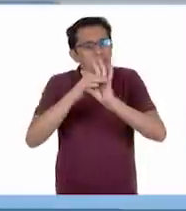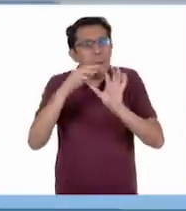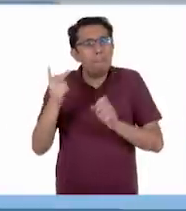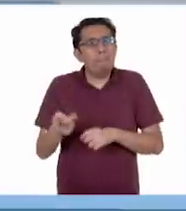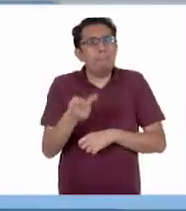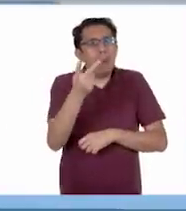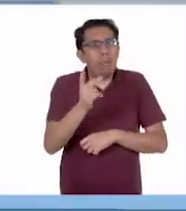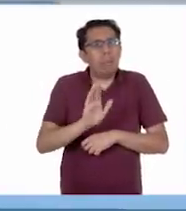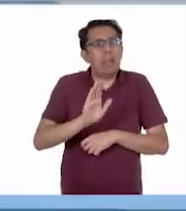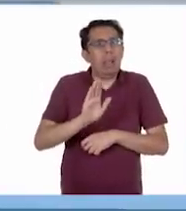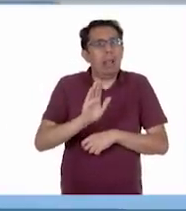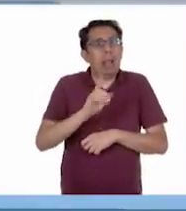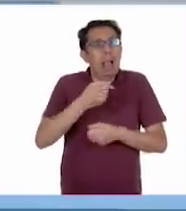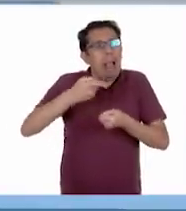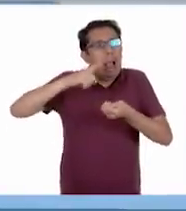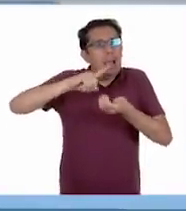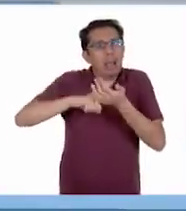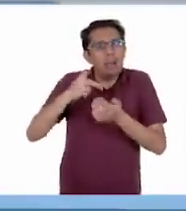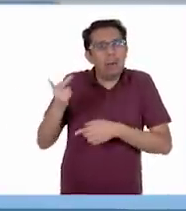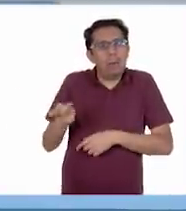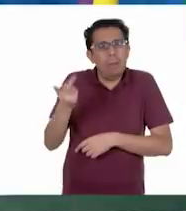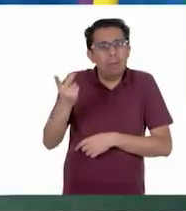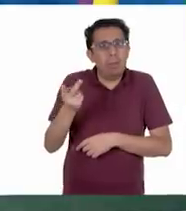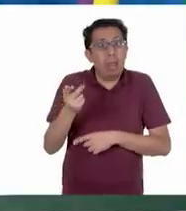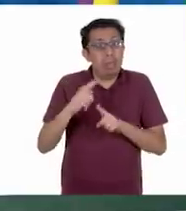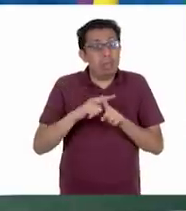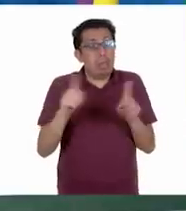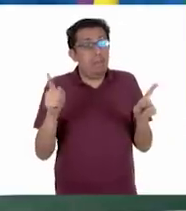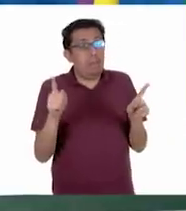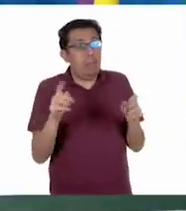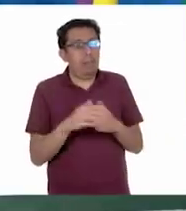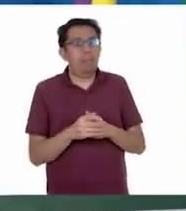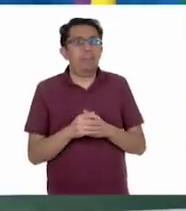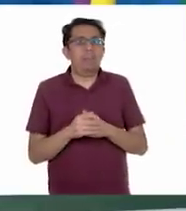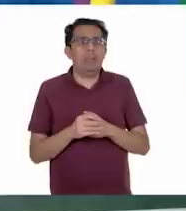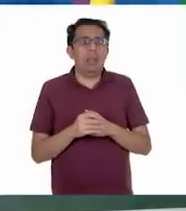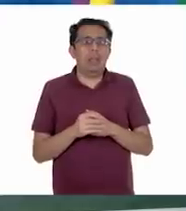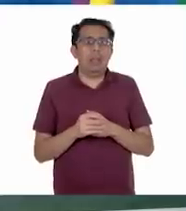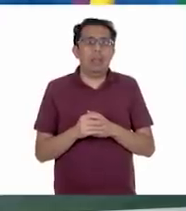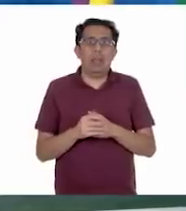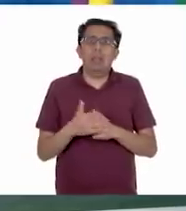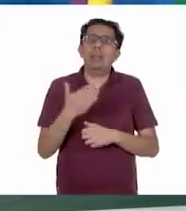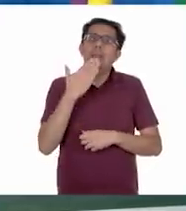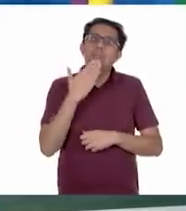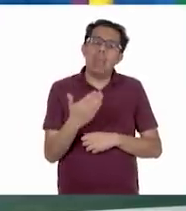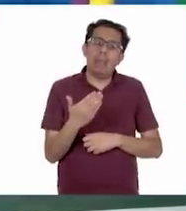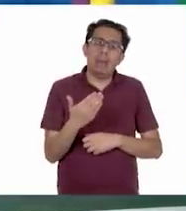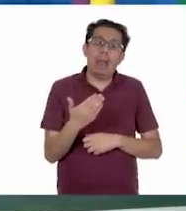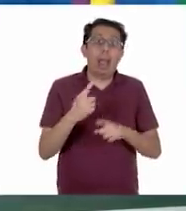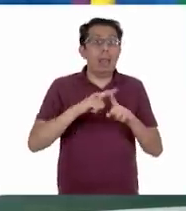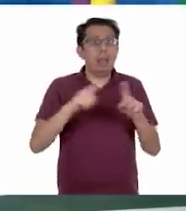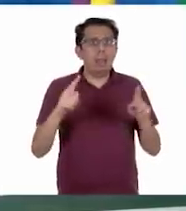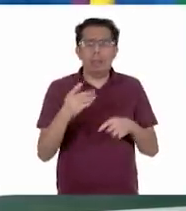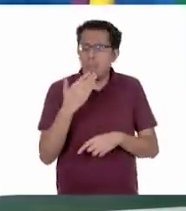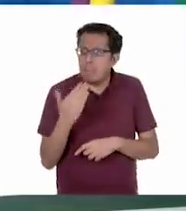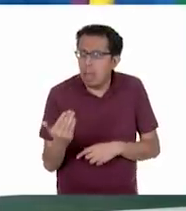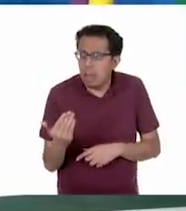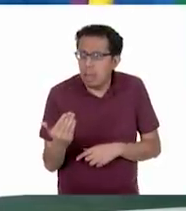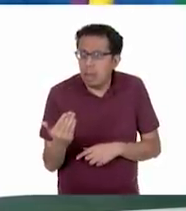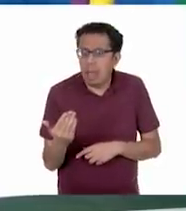un cuestionamiento, porque no es lo mismo decir ¿está bien? Que decir ¿está